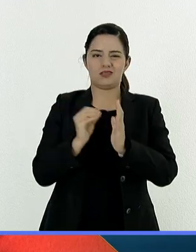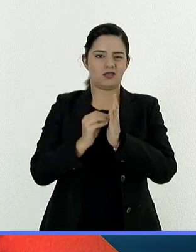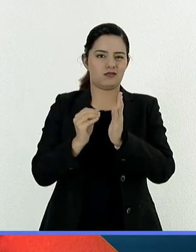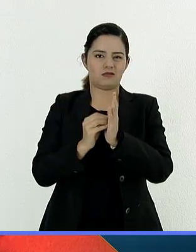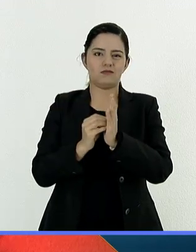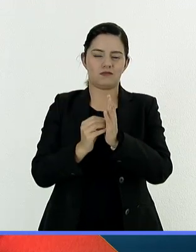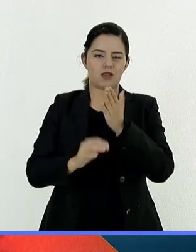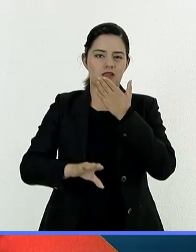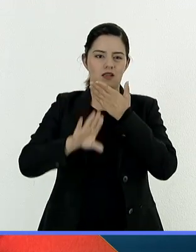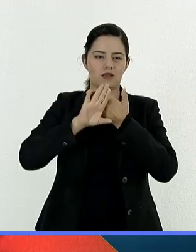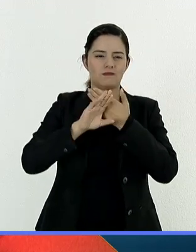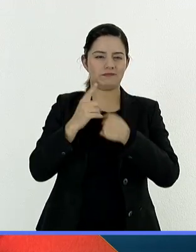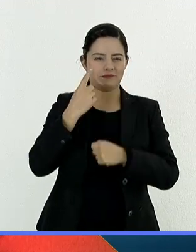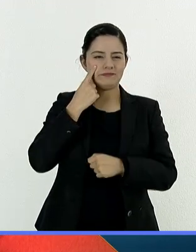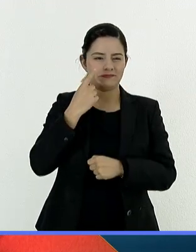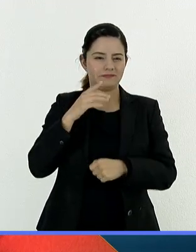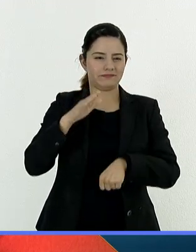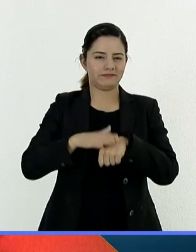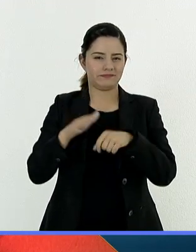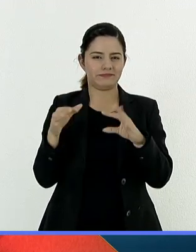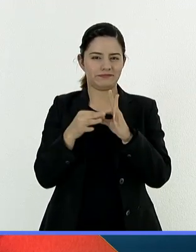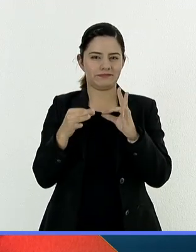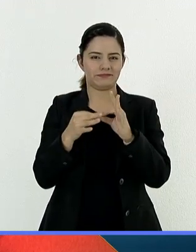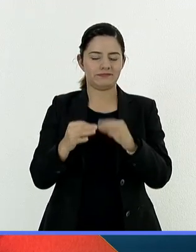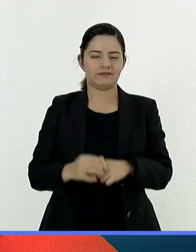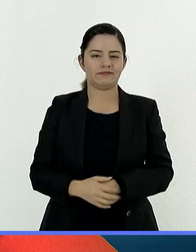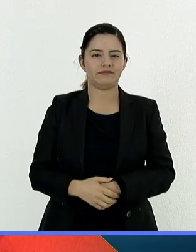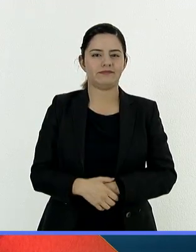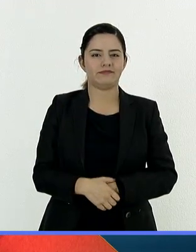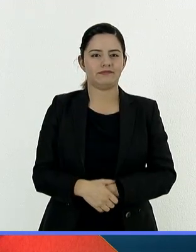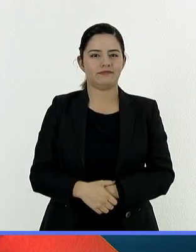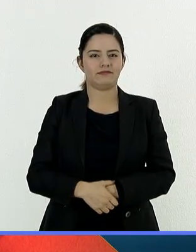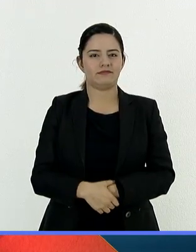enseguida el Doctor Carlos Rosales nos habla al respecto